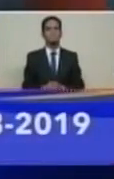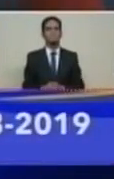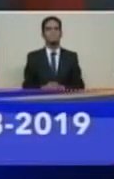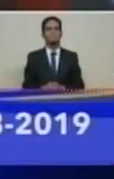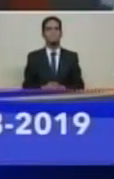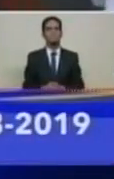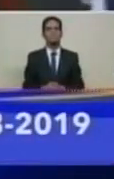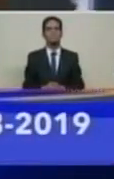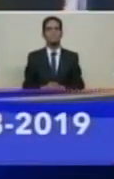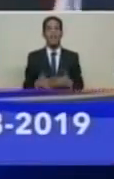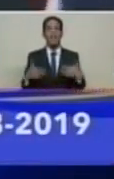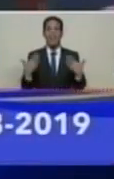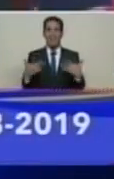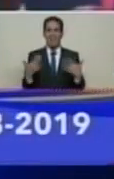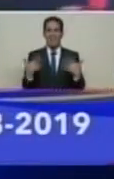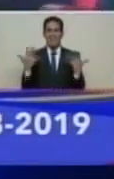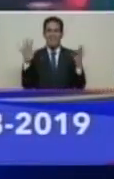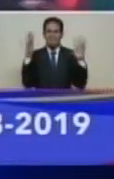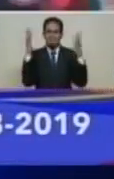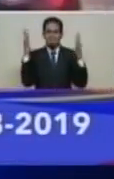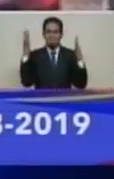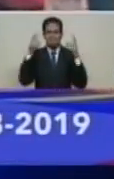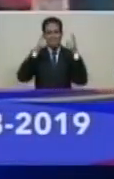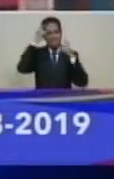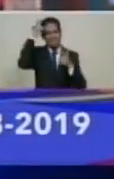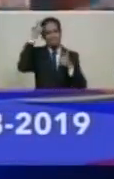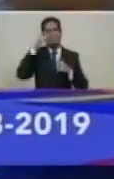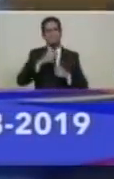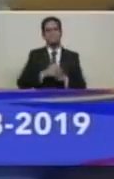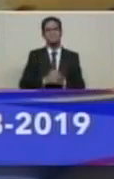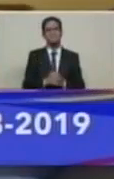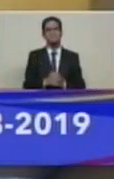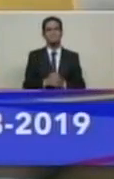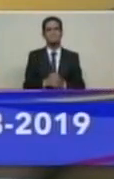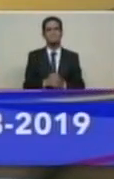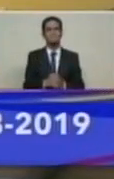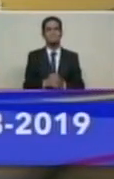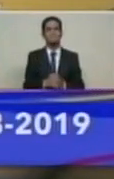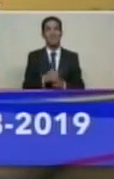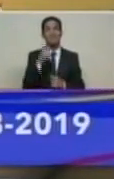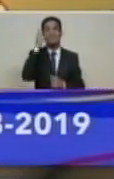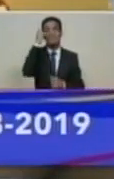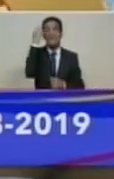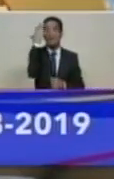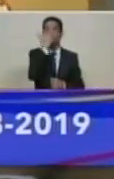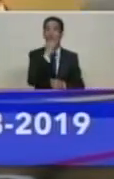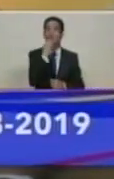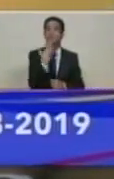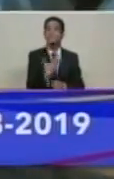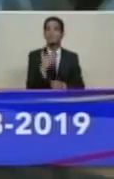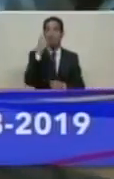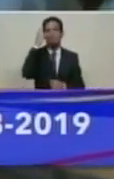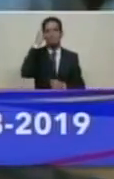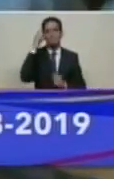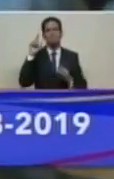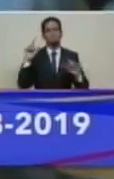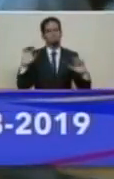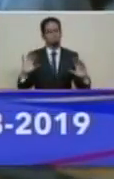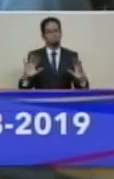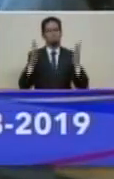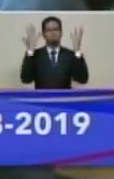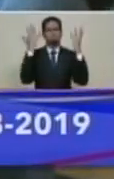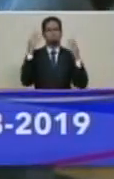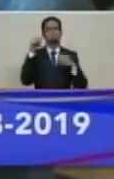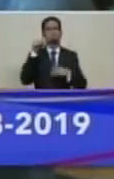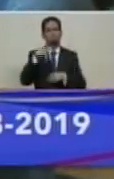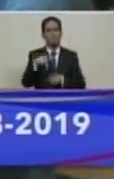Alegría, alegría. No escucho los aplausos para Chávez. Un día bonito, un día glorioso para